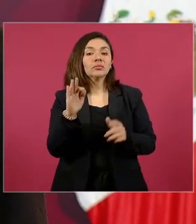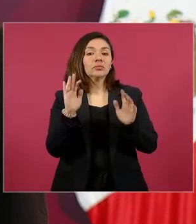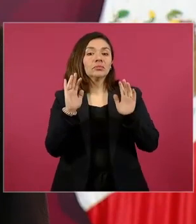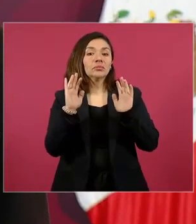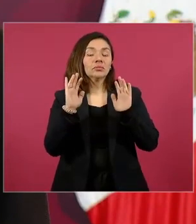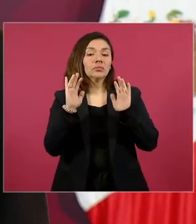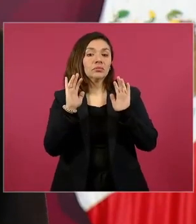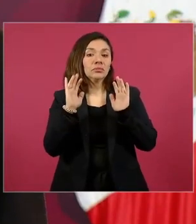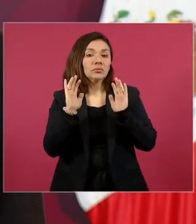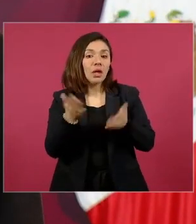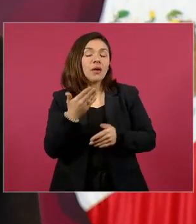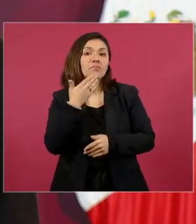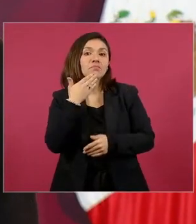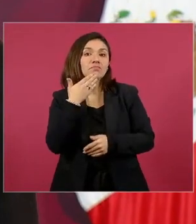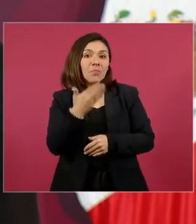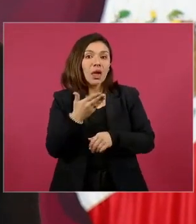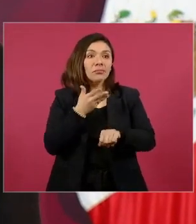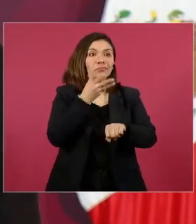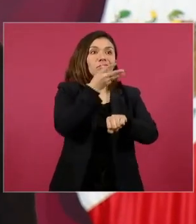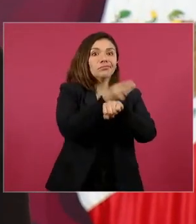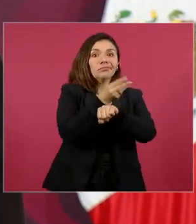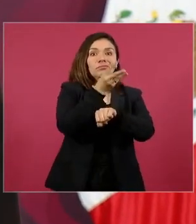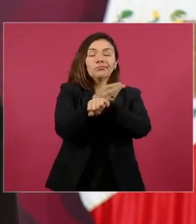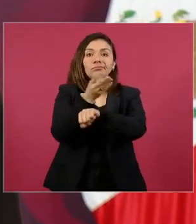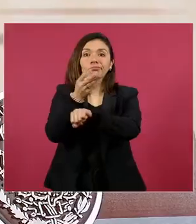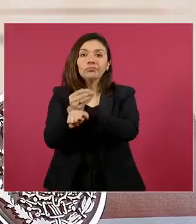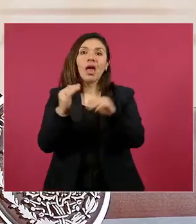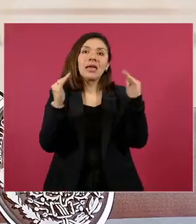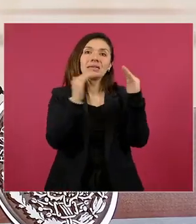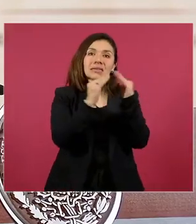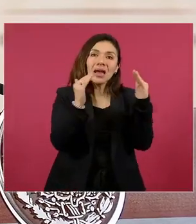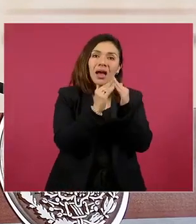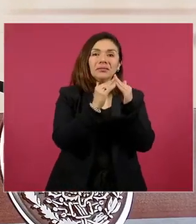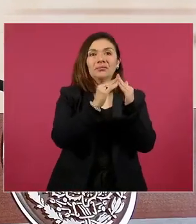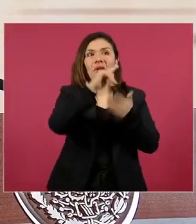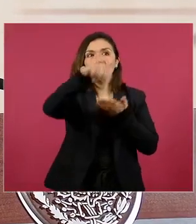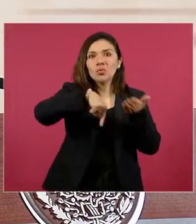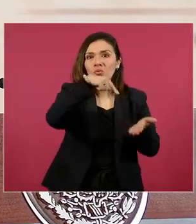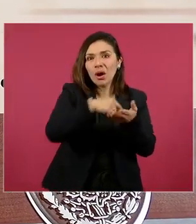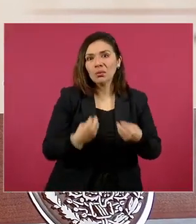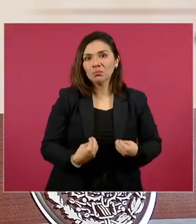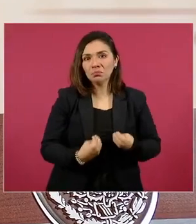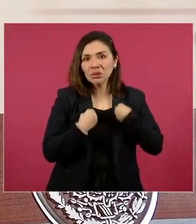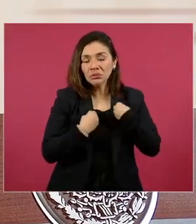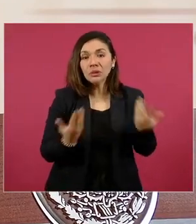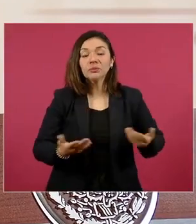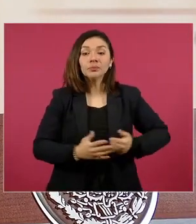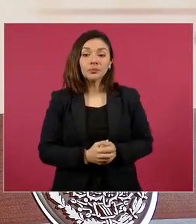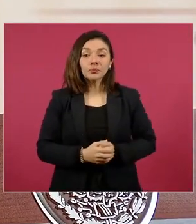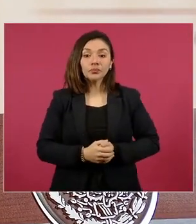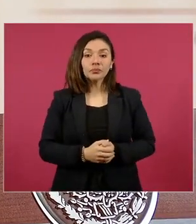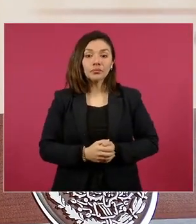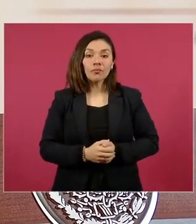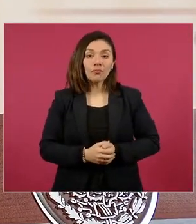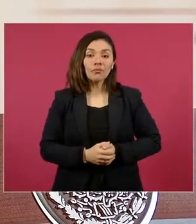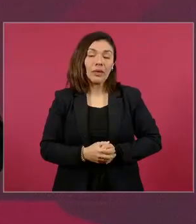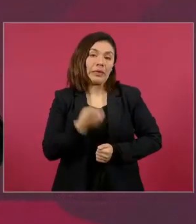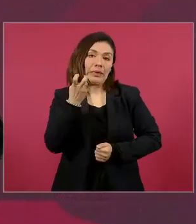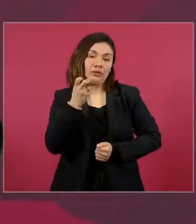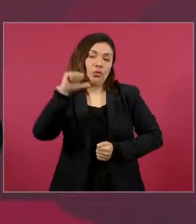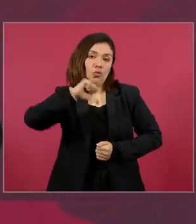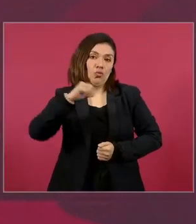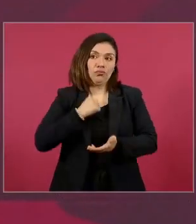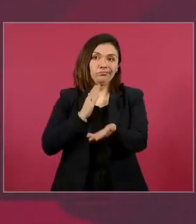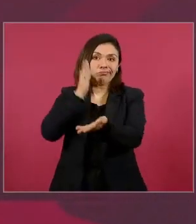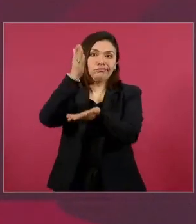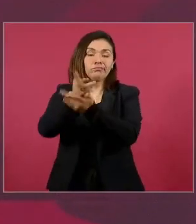en buen estado sus casas, sus hogares. Y hoy vamos para allá.